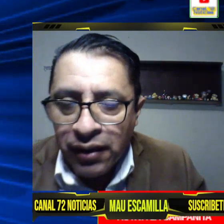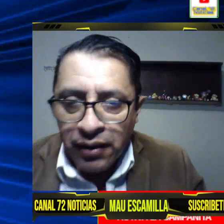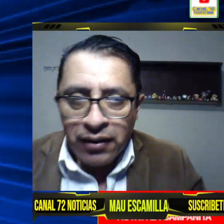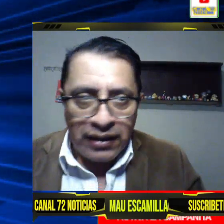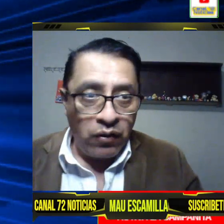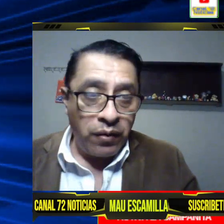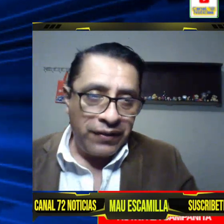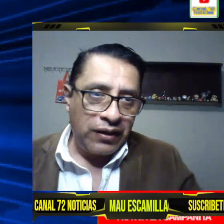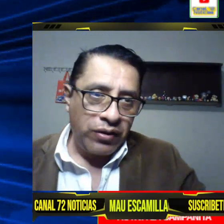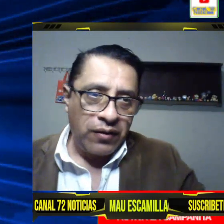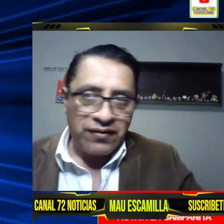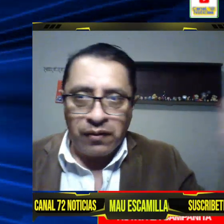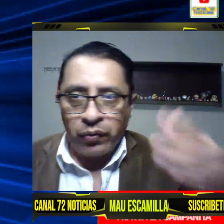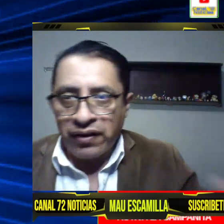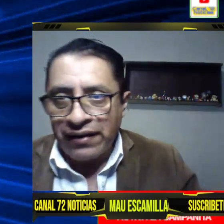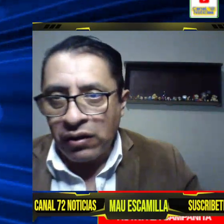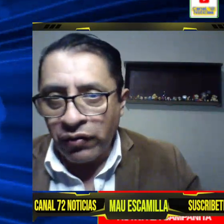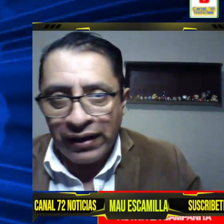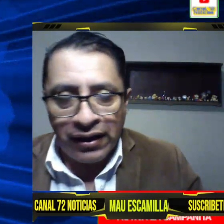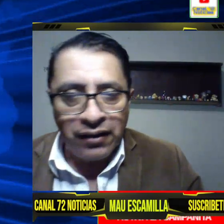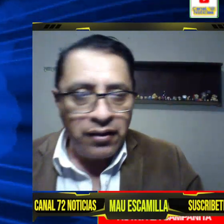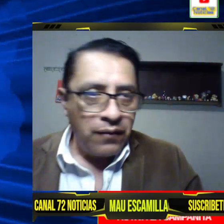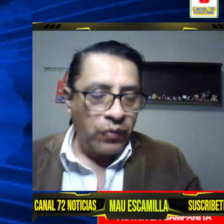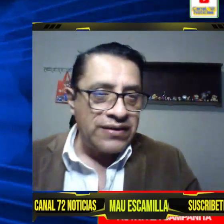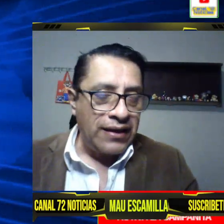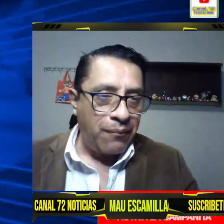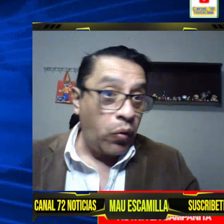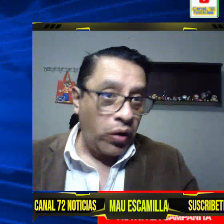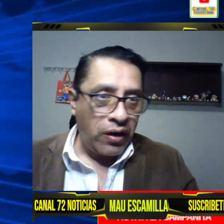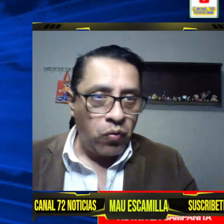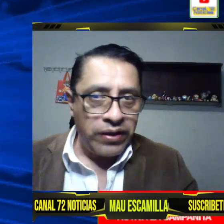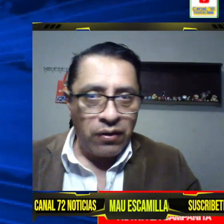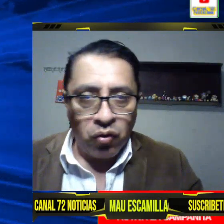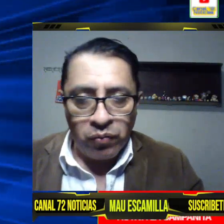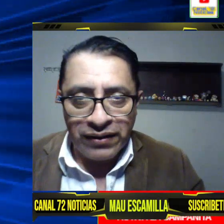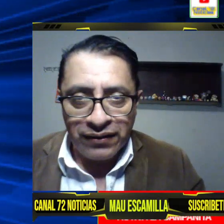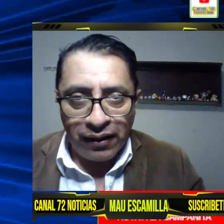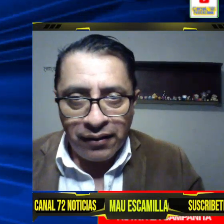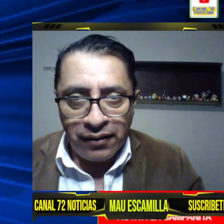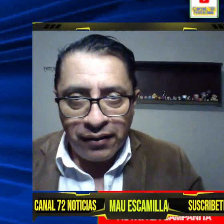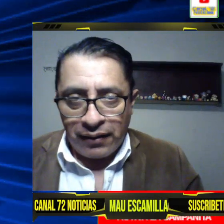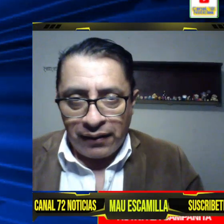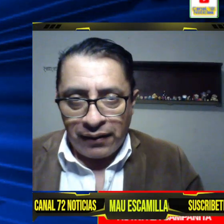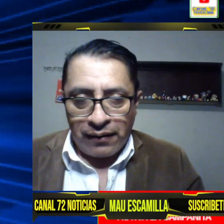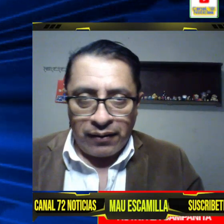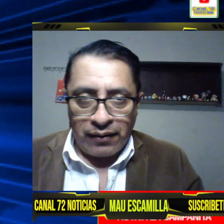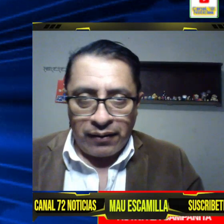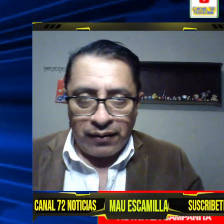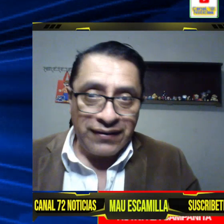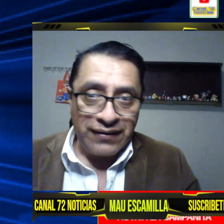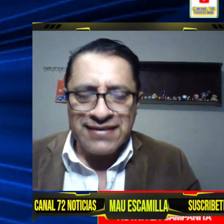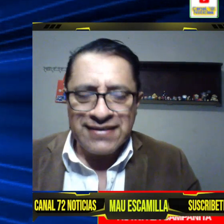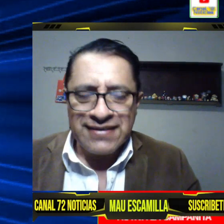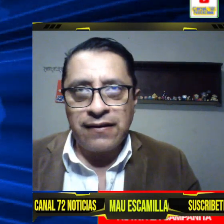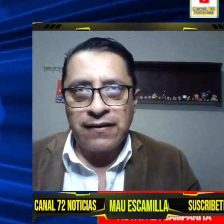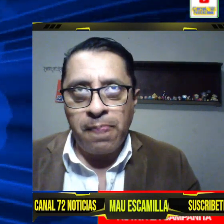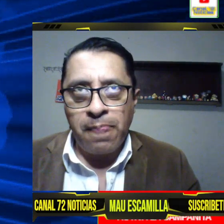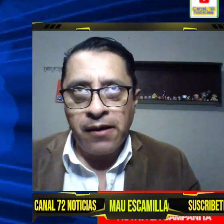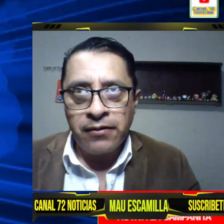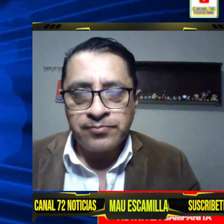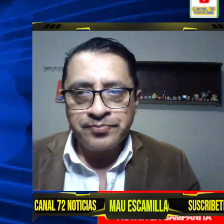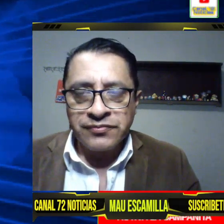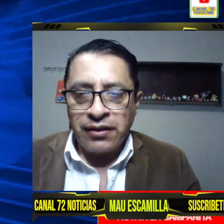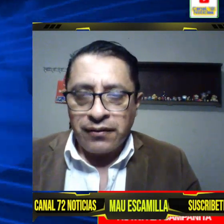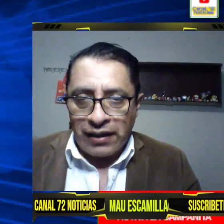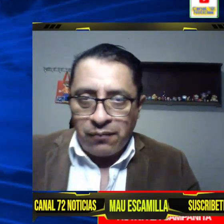4t y obviamente ahorita vas a poner del lado de la Pues de la porra como ella lo comenta realmente es